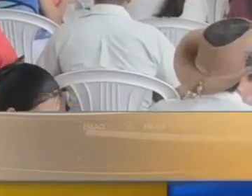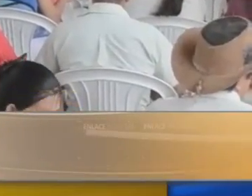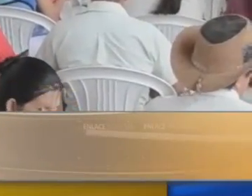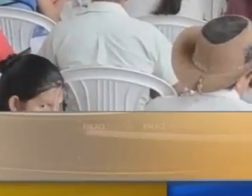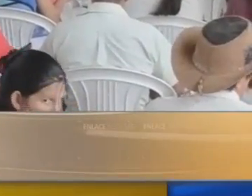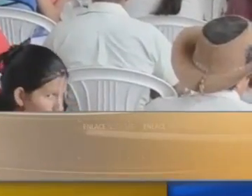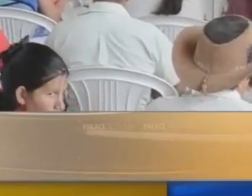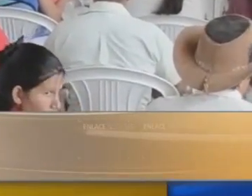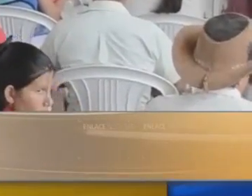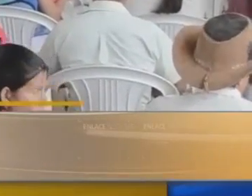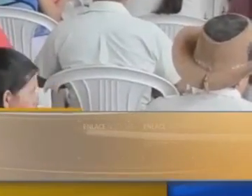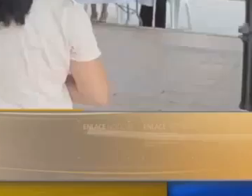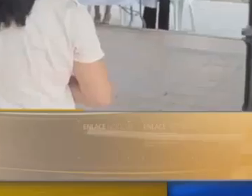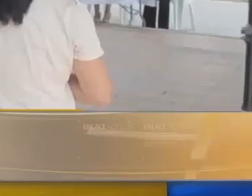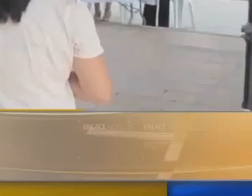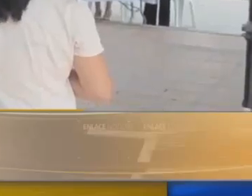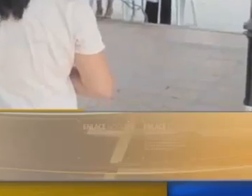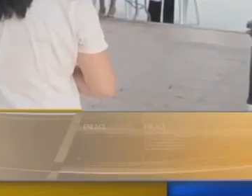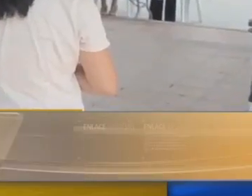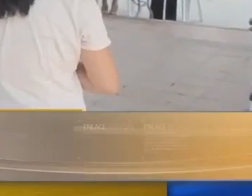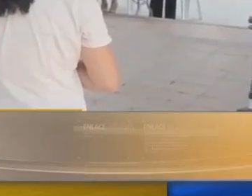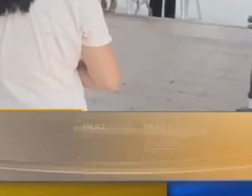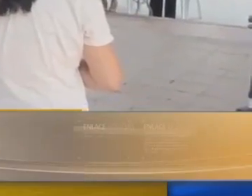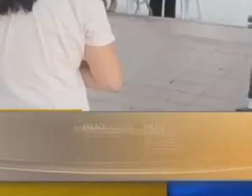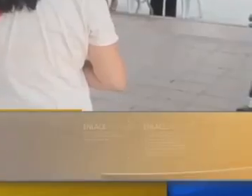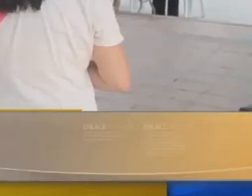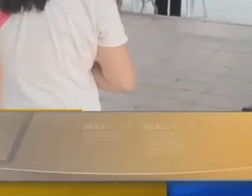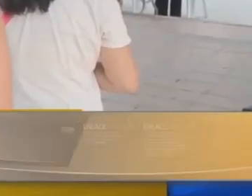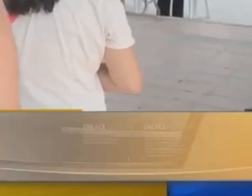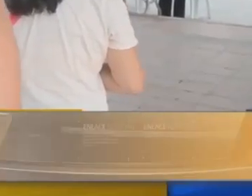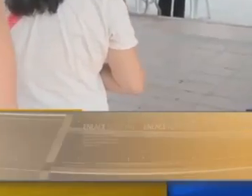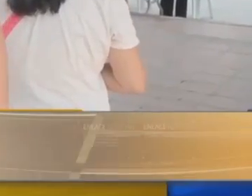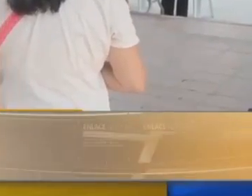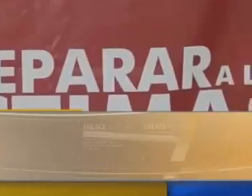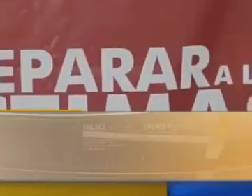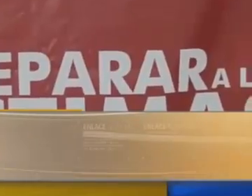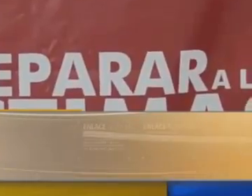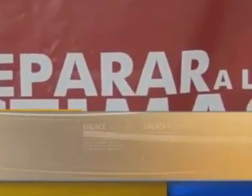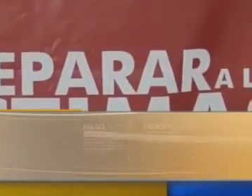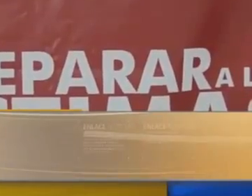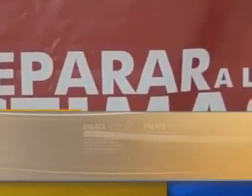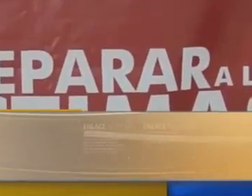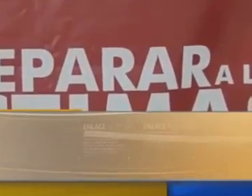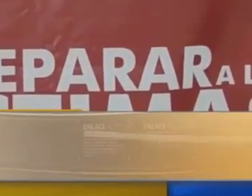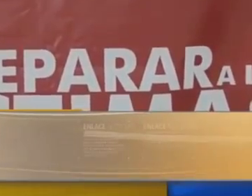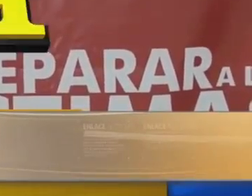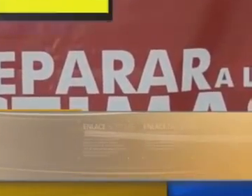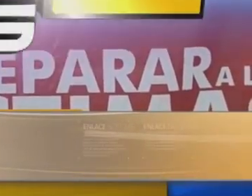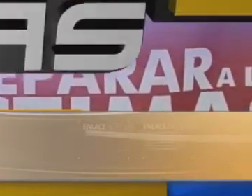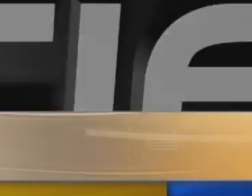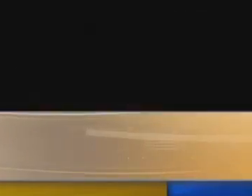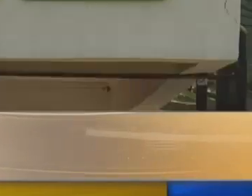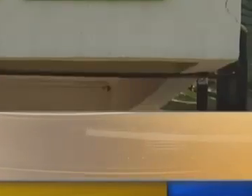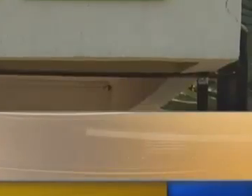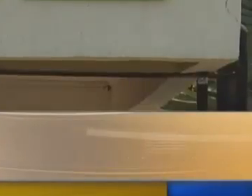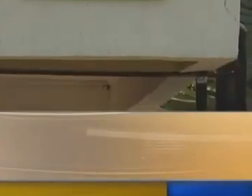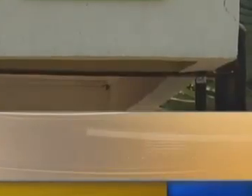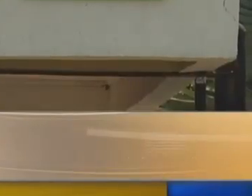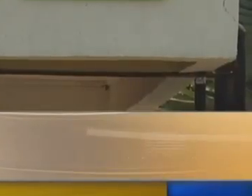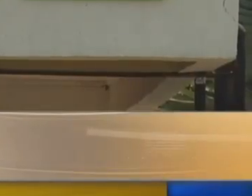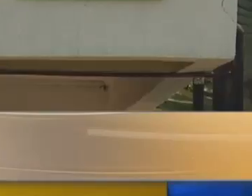a la población víctima del conflicto armado interno por parte del Estado. En total serán 52 entregas en el vecino municipio santandereano.